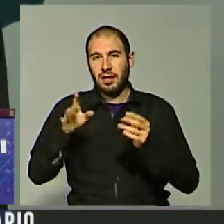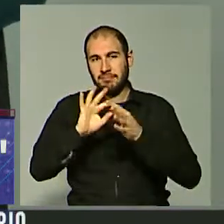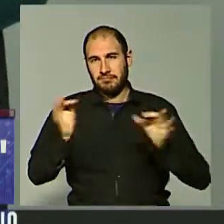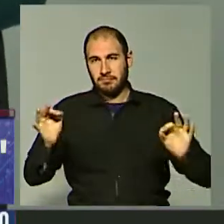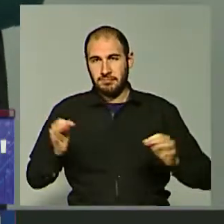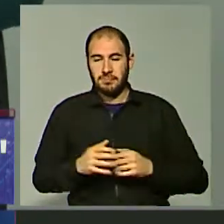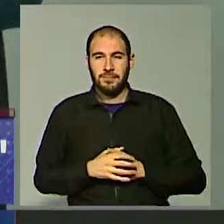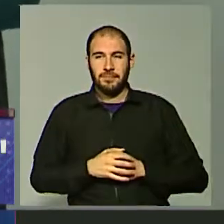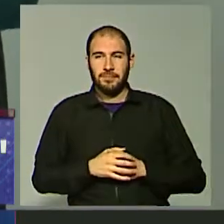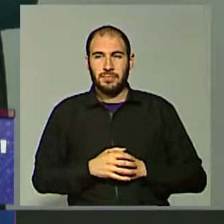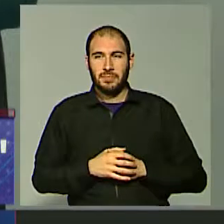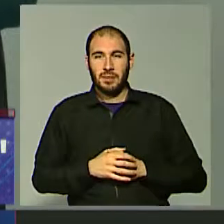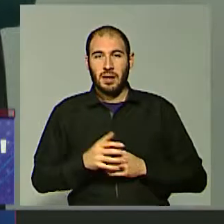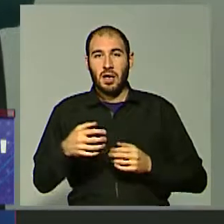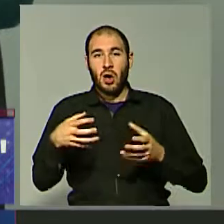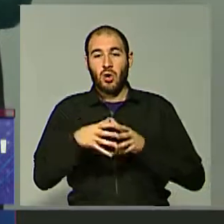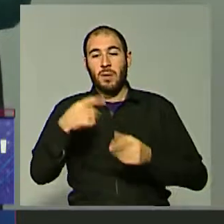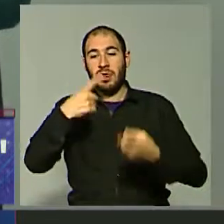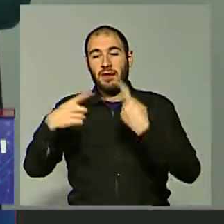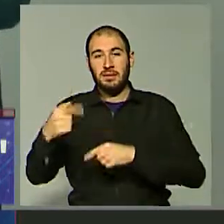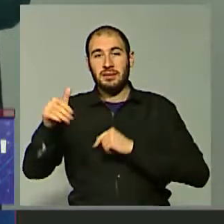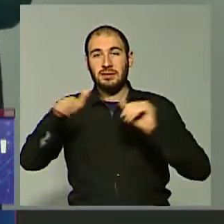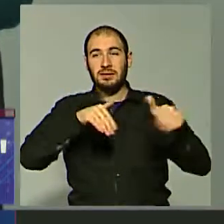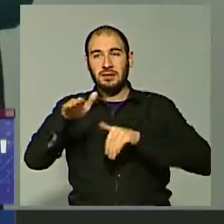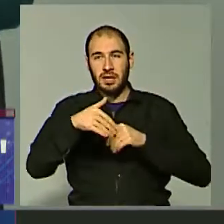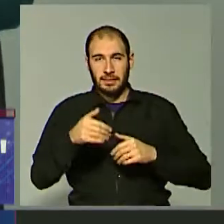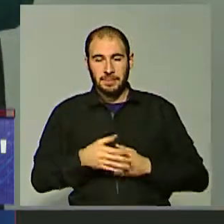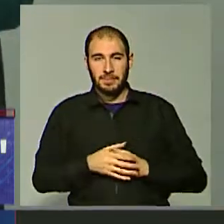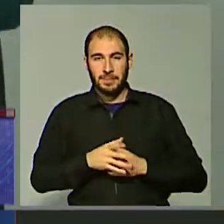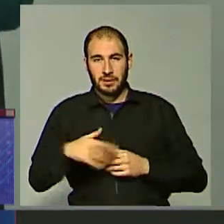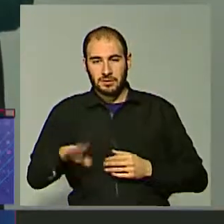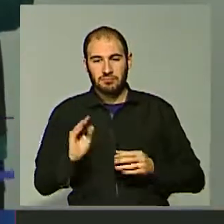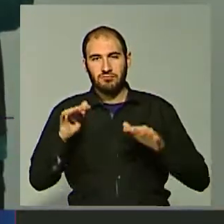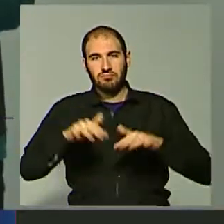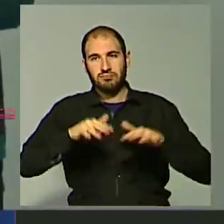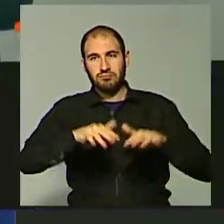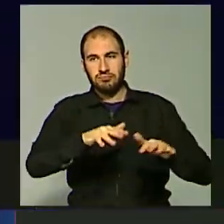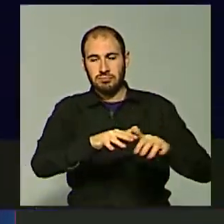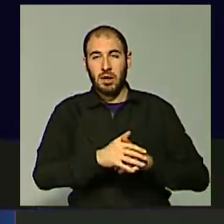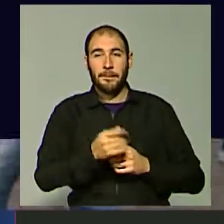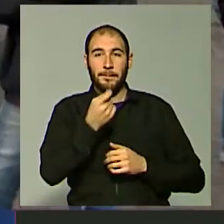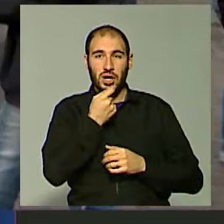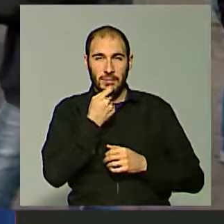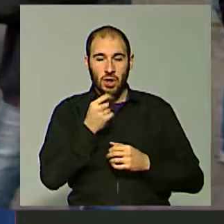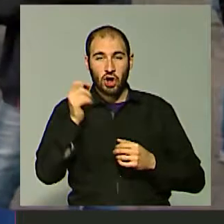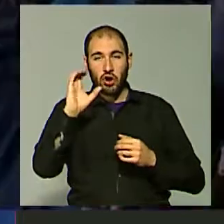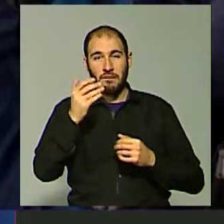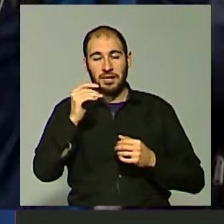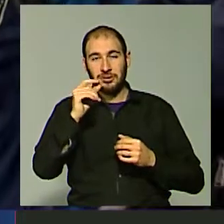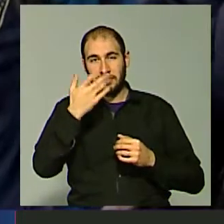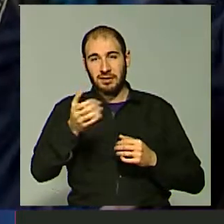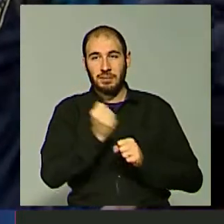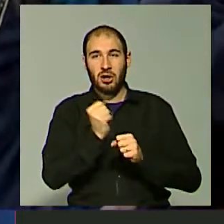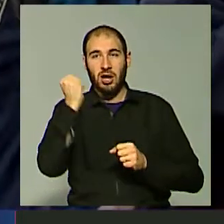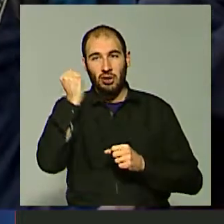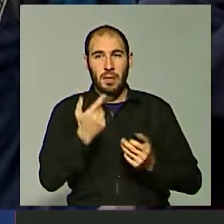convocatoria, y son distintos los organismos que han llamado concretamente a sumarse a esta marcha, por ejemplo la Confederación de Trabajadores de la